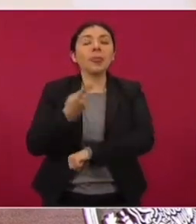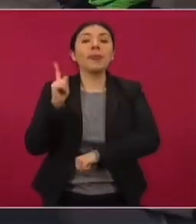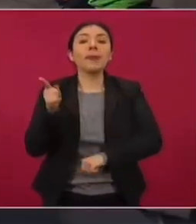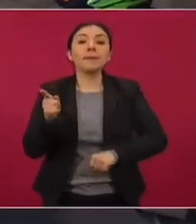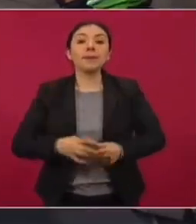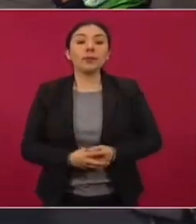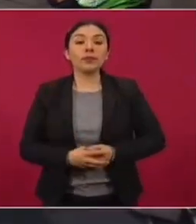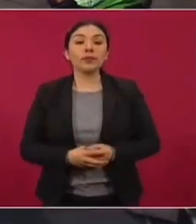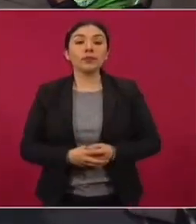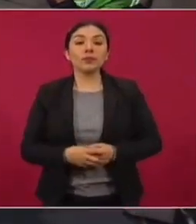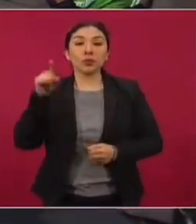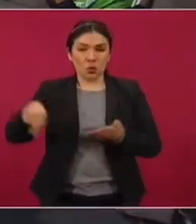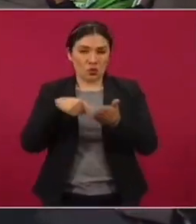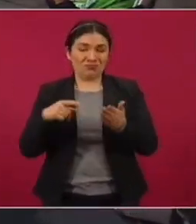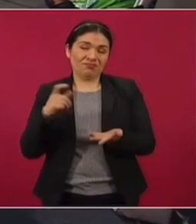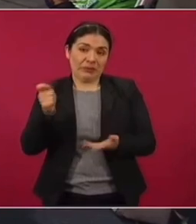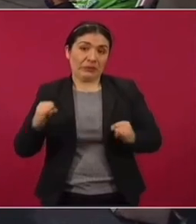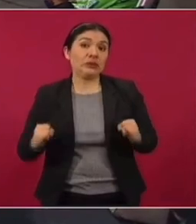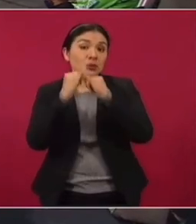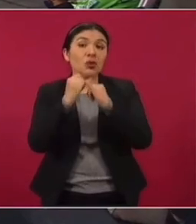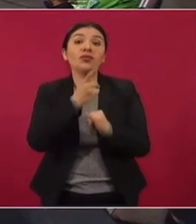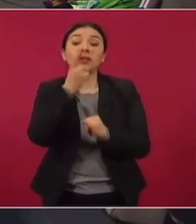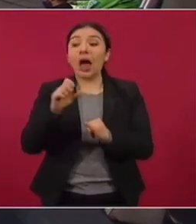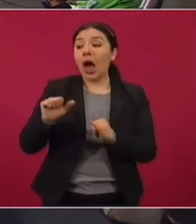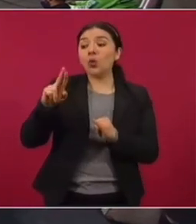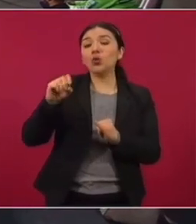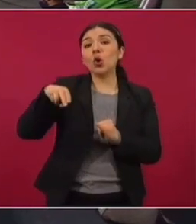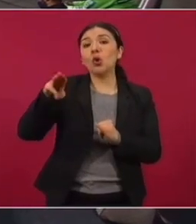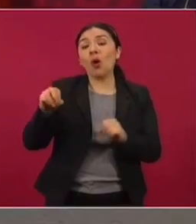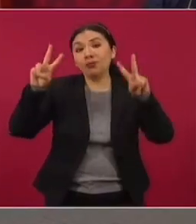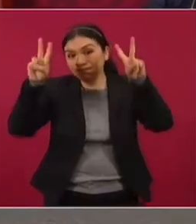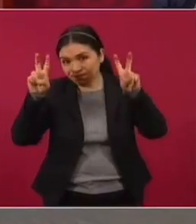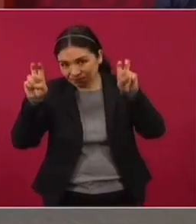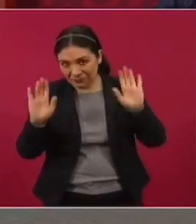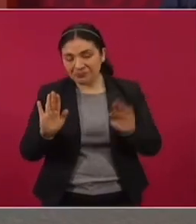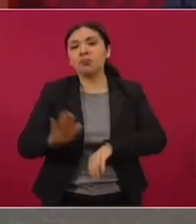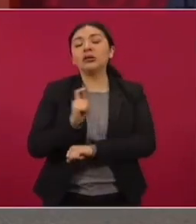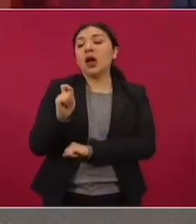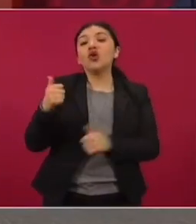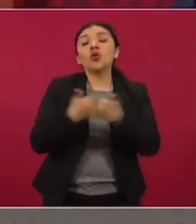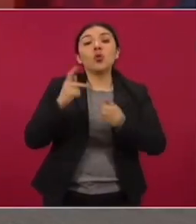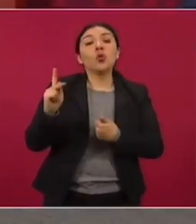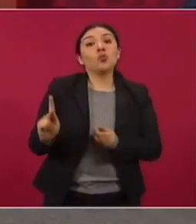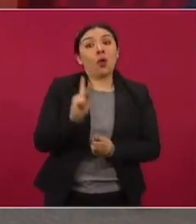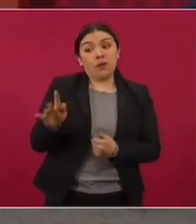que ese instituto autónomo del pueblo